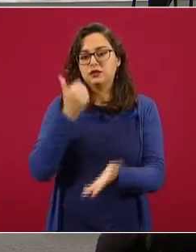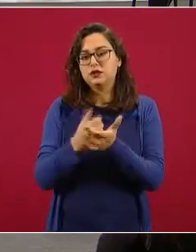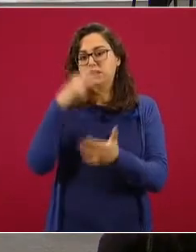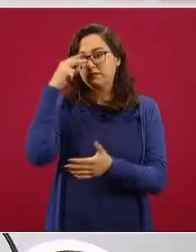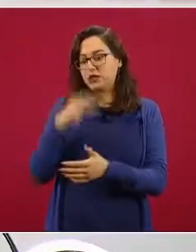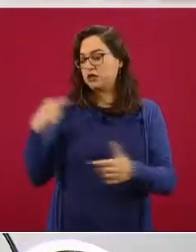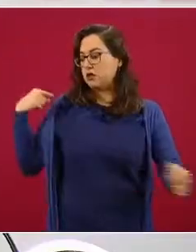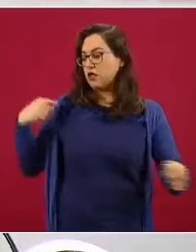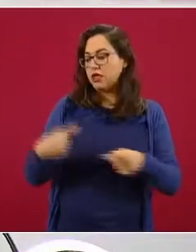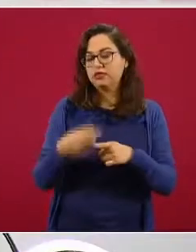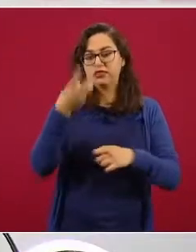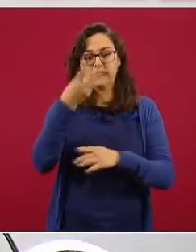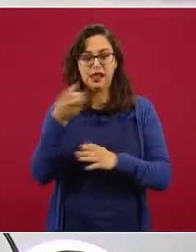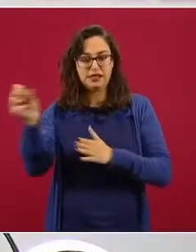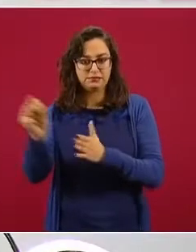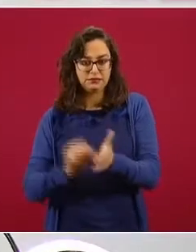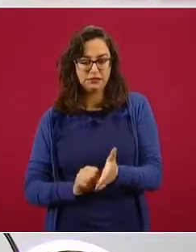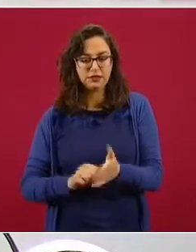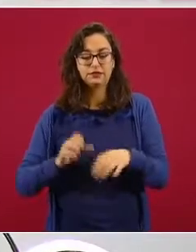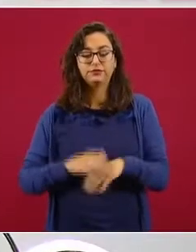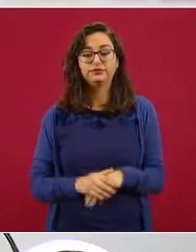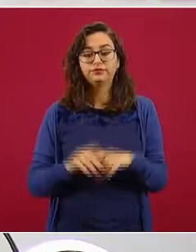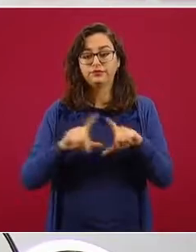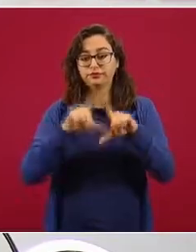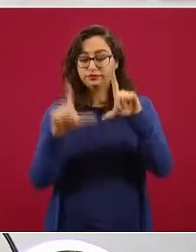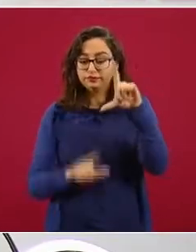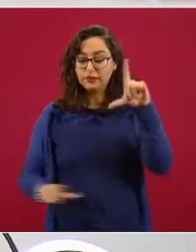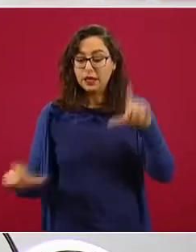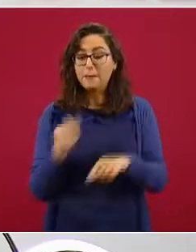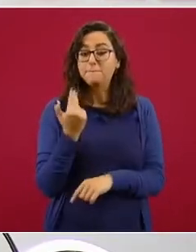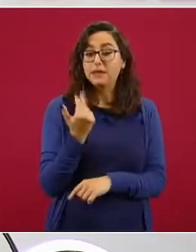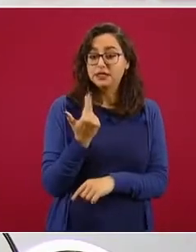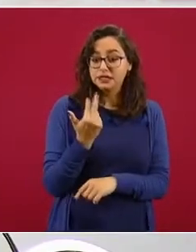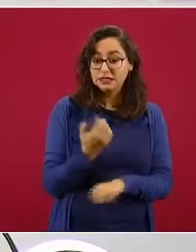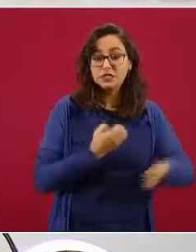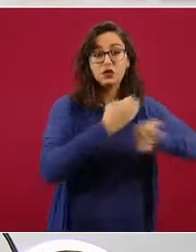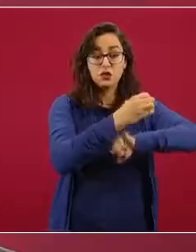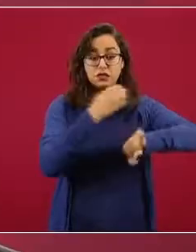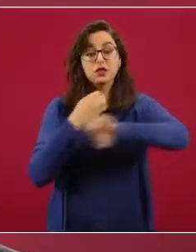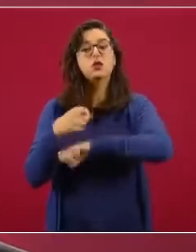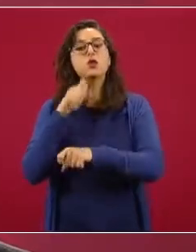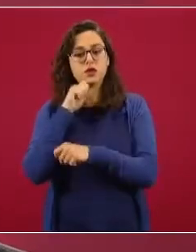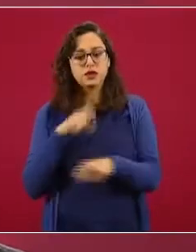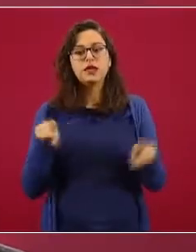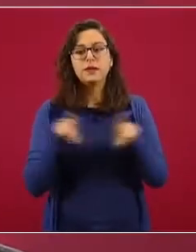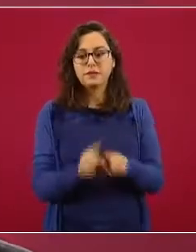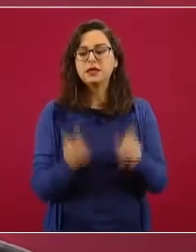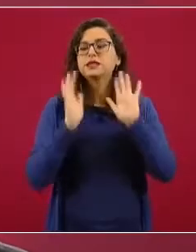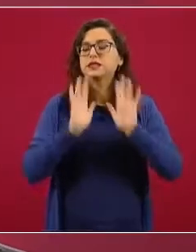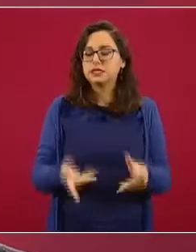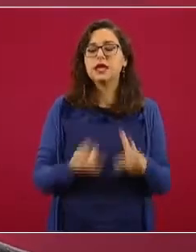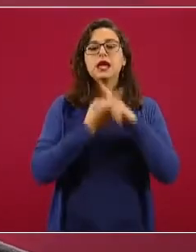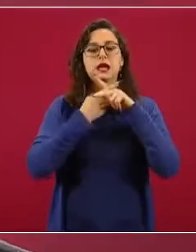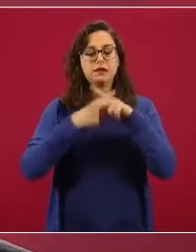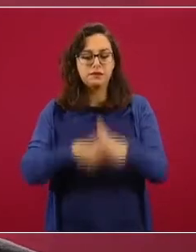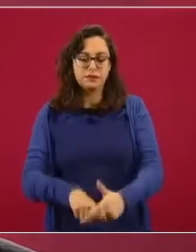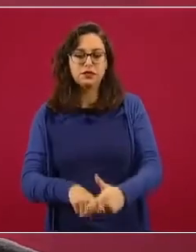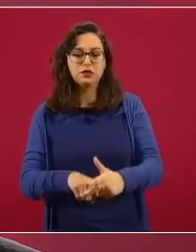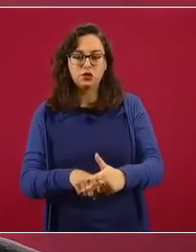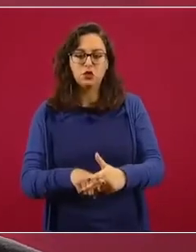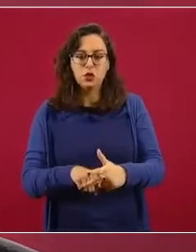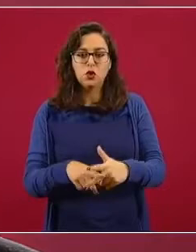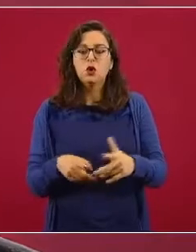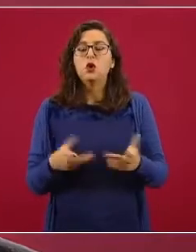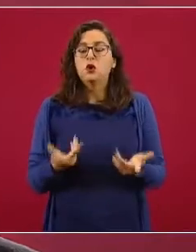meses. En 25 de las entidades federativas este programa ha sido establecido con esta guía federal, y